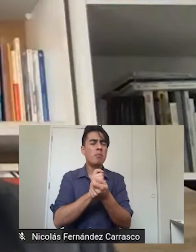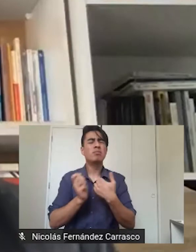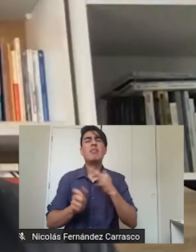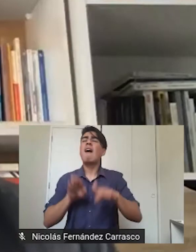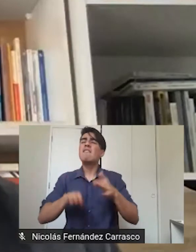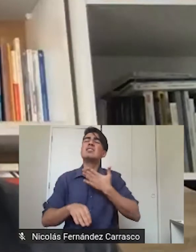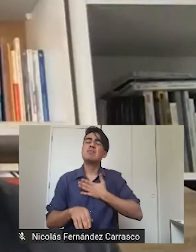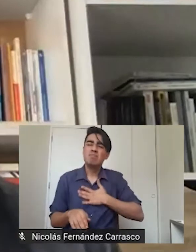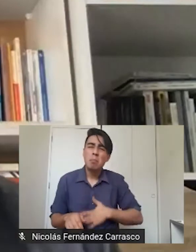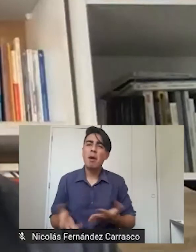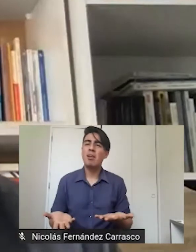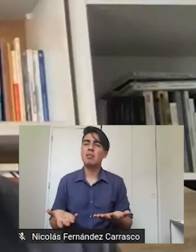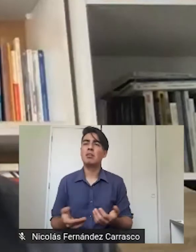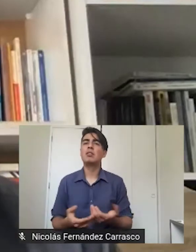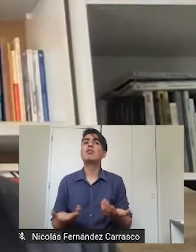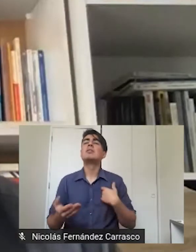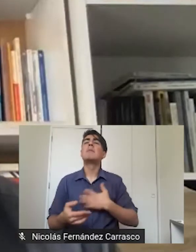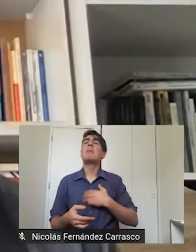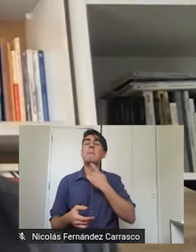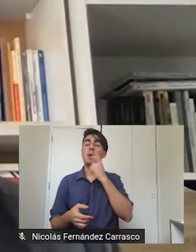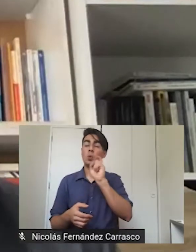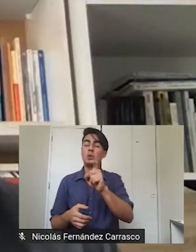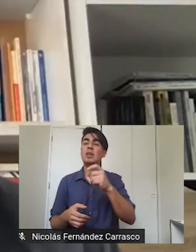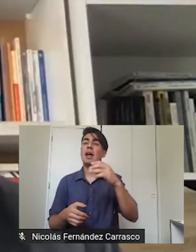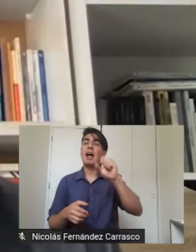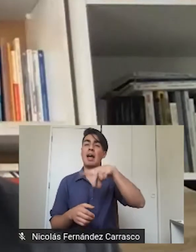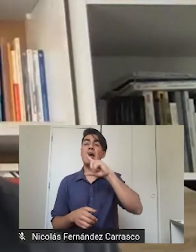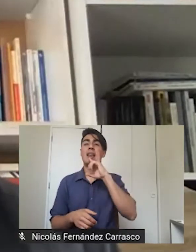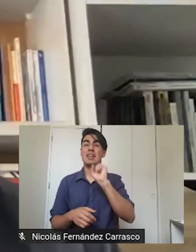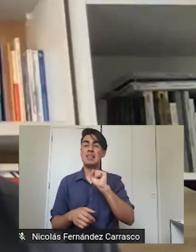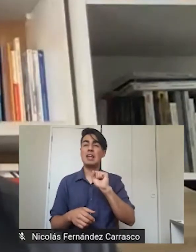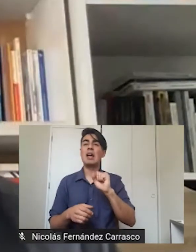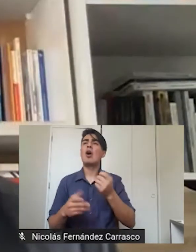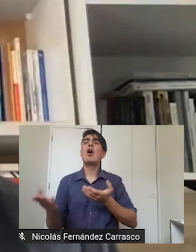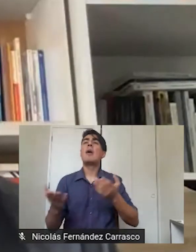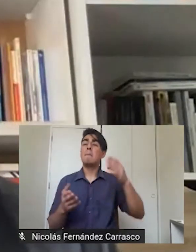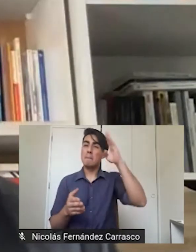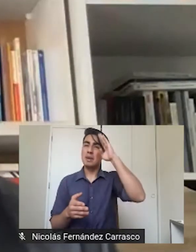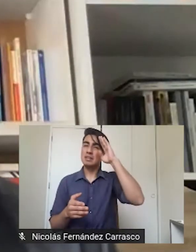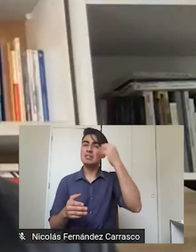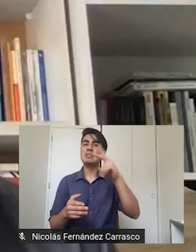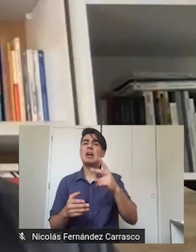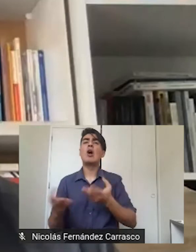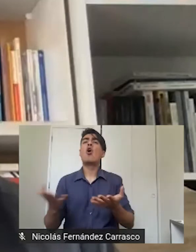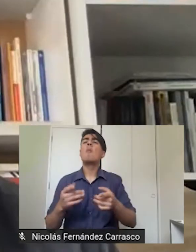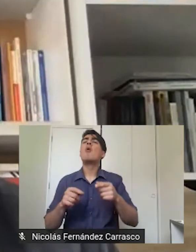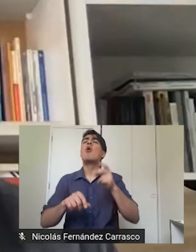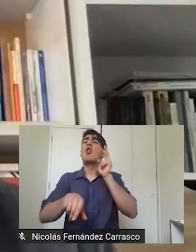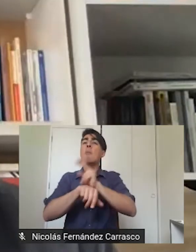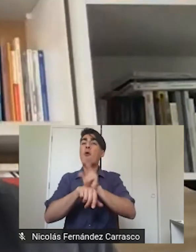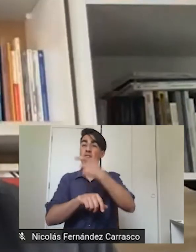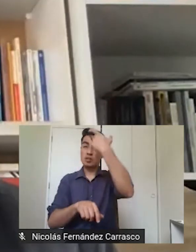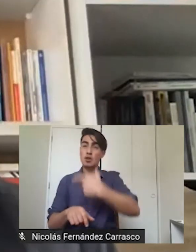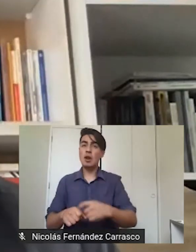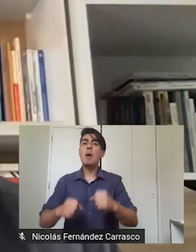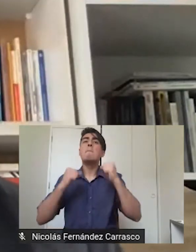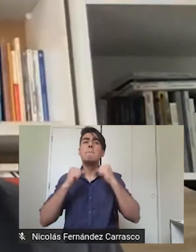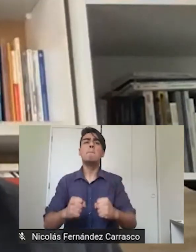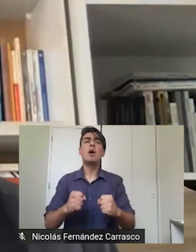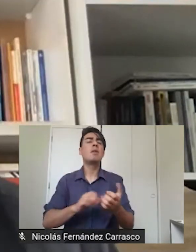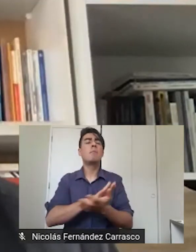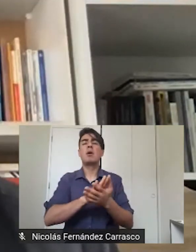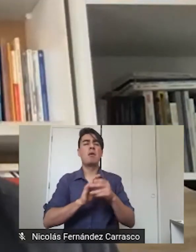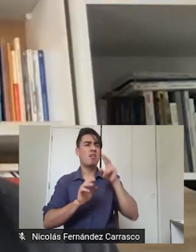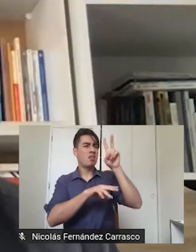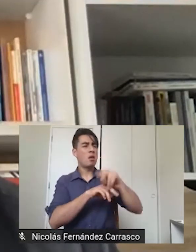es, desde su experiencia, ¿de qué manera los docentes pueden desarrollar una resiliencia para